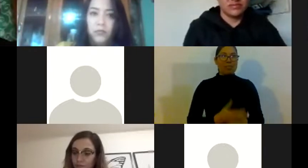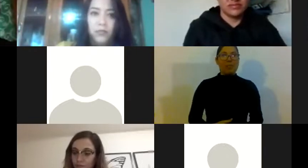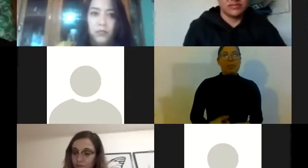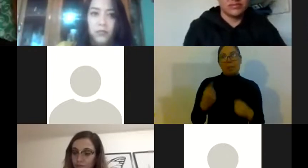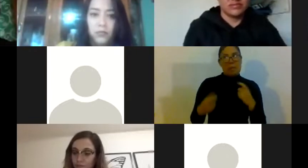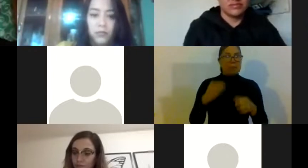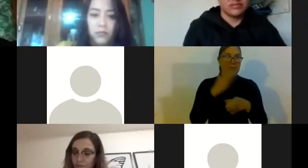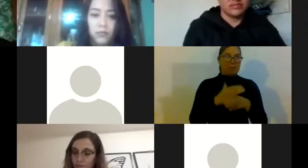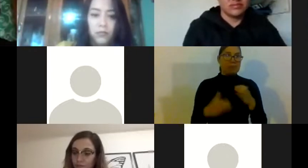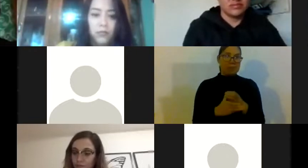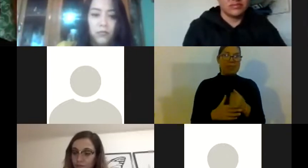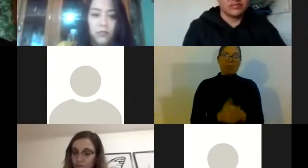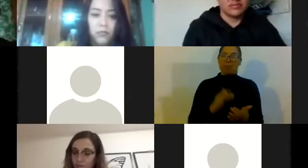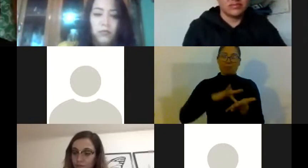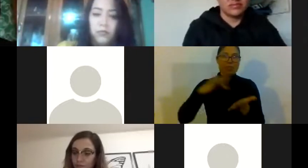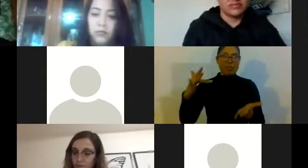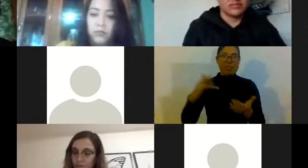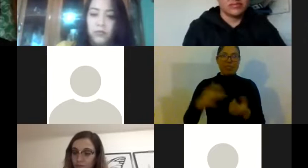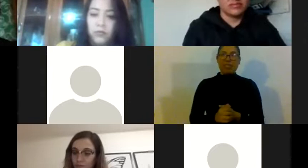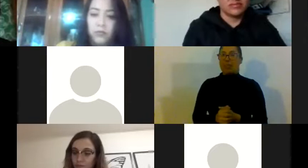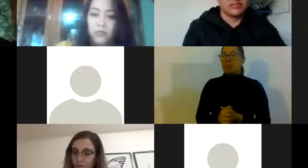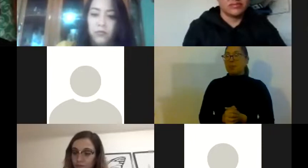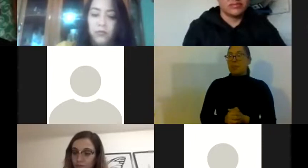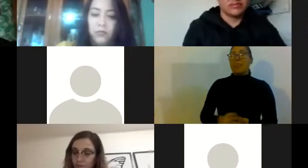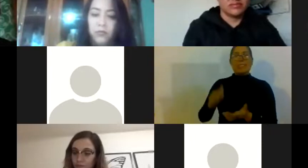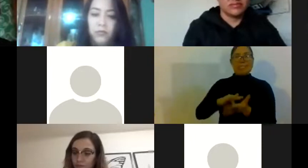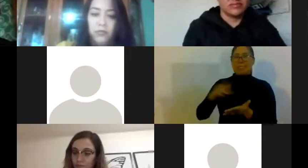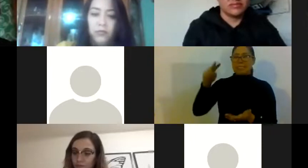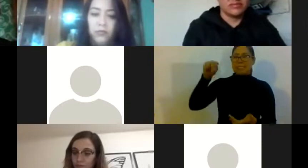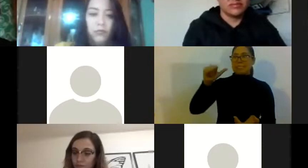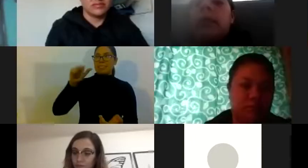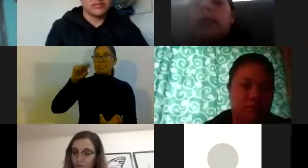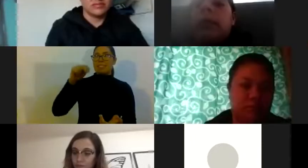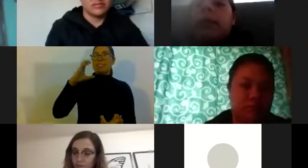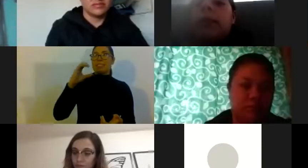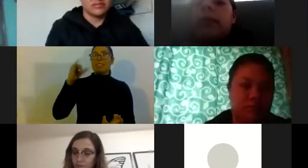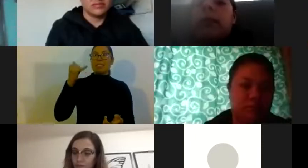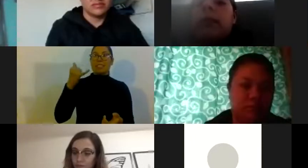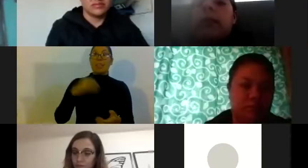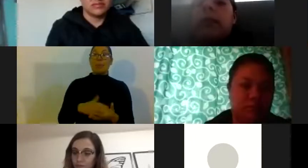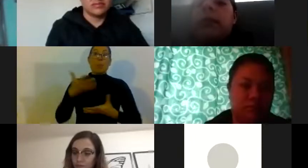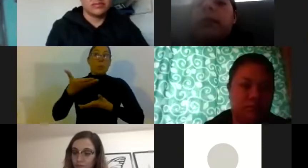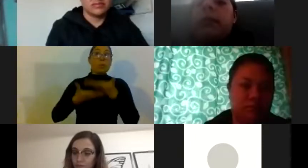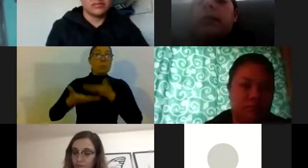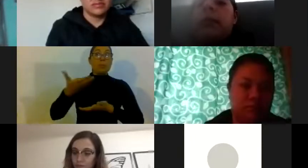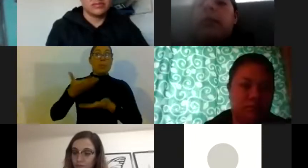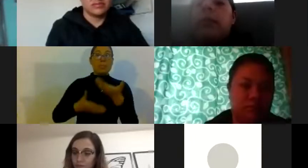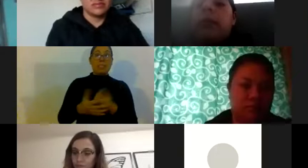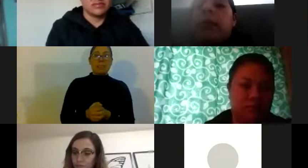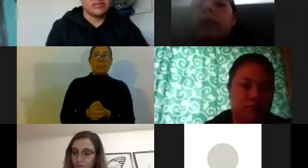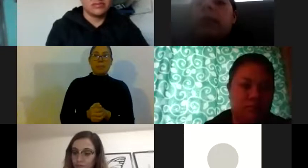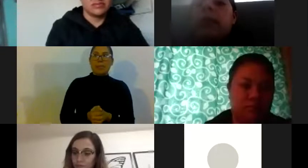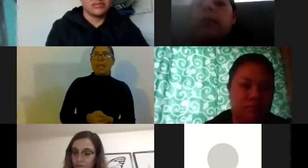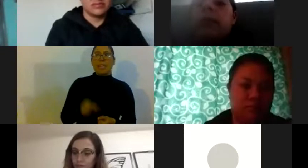compartirnos. Y algo bien importante es que dices, pero yo no sé si lo estoy haciendo bien. El que estés buscando información es que lo estás haciendo